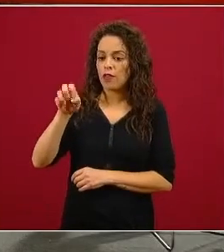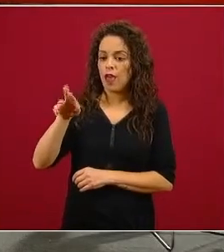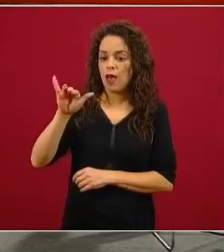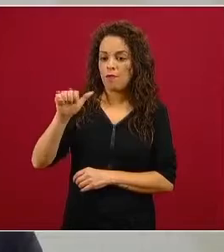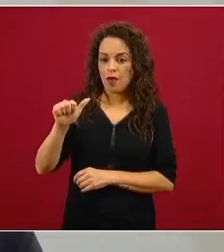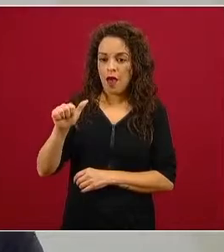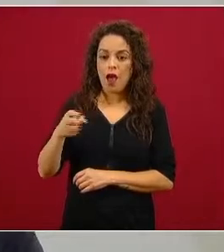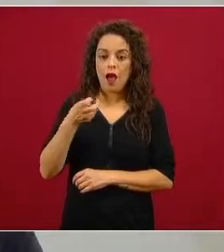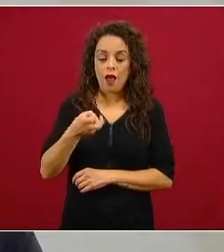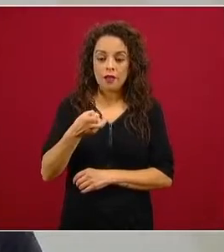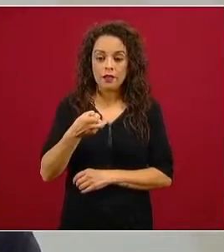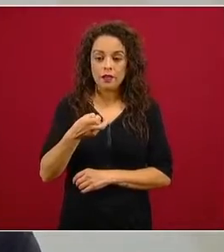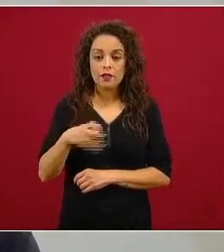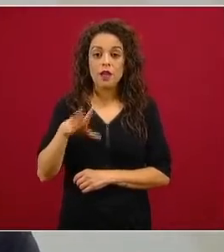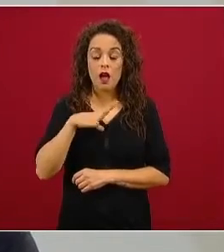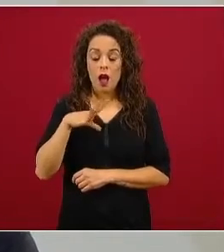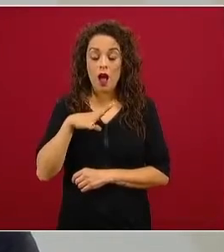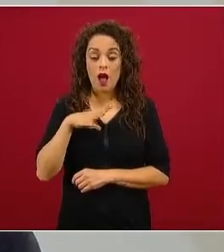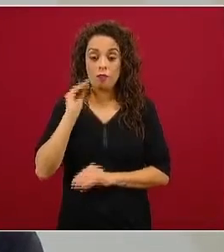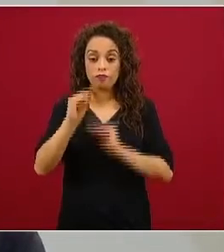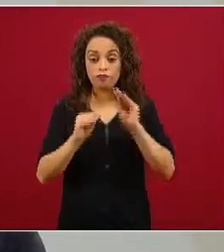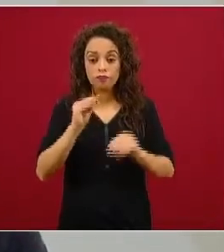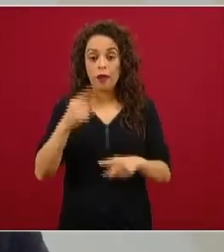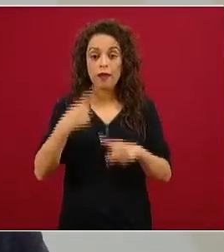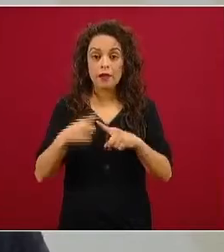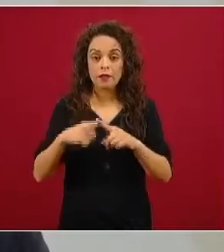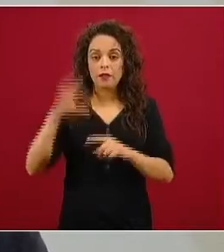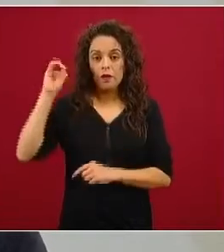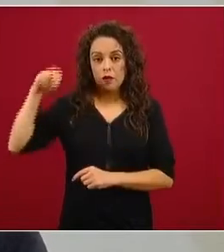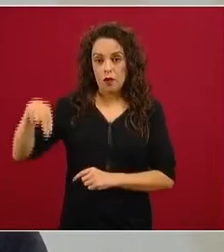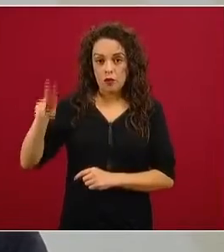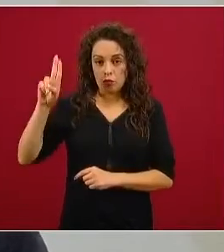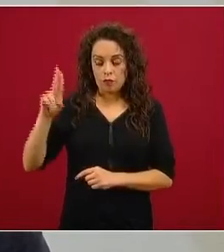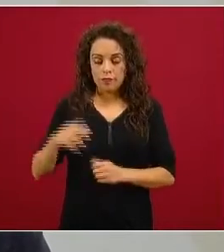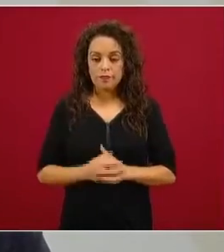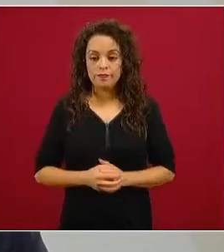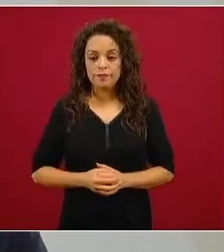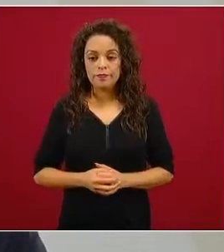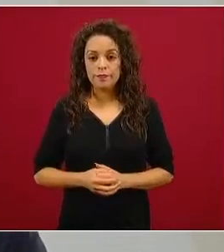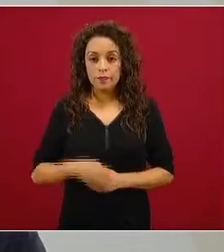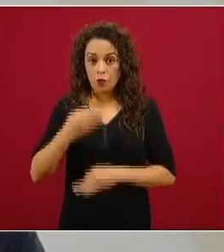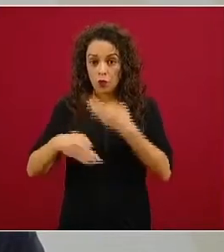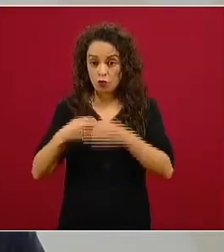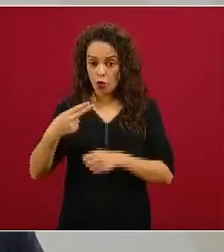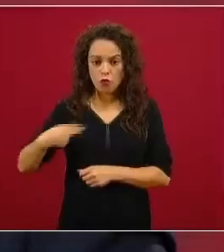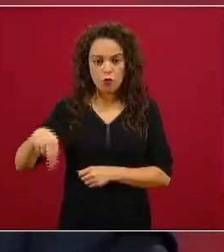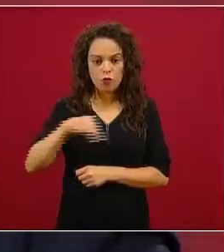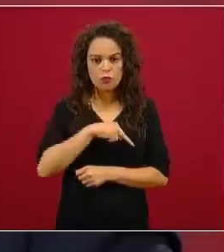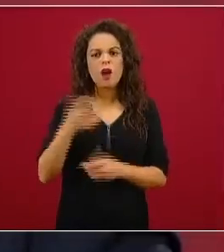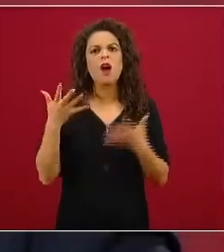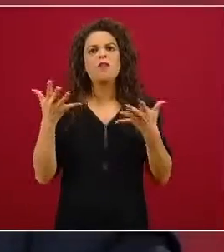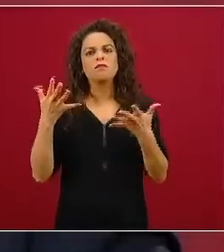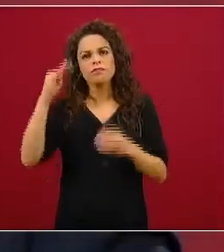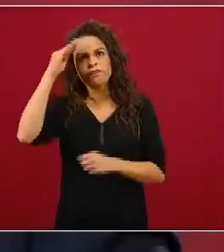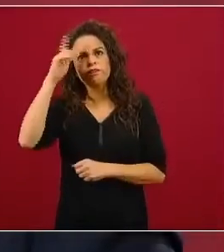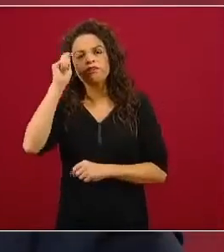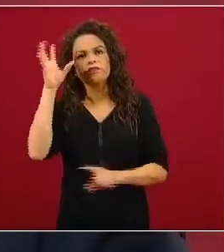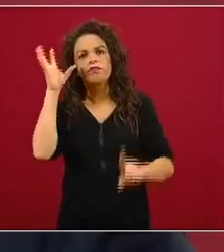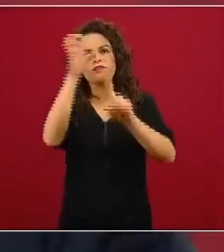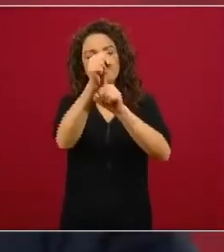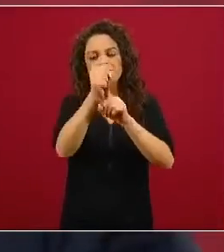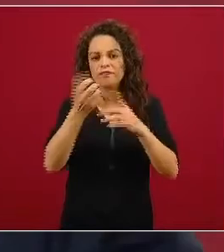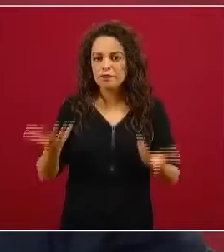coronavirus.onu.org.mx. Esta alianza con el Sistema Público de Difusión nos da gusto, nos congratula, porque realmente